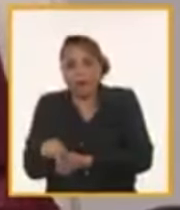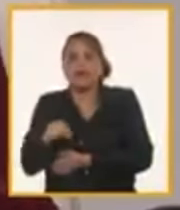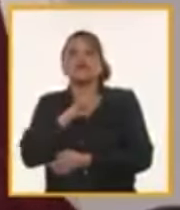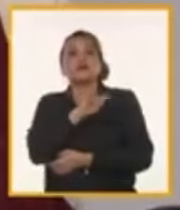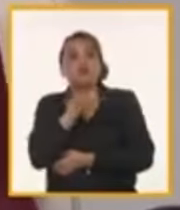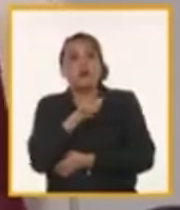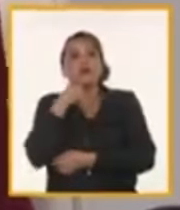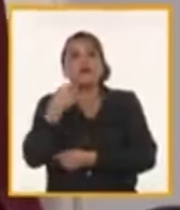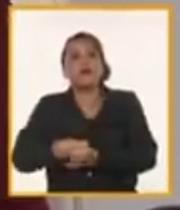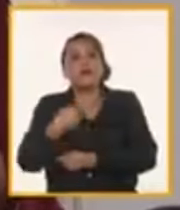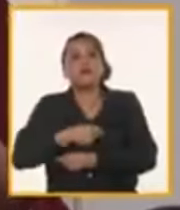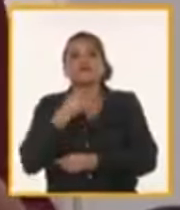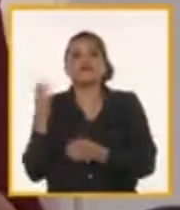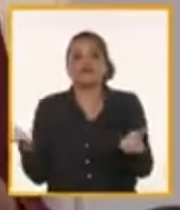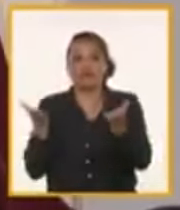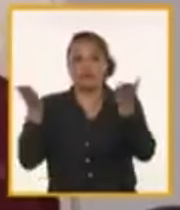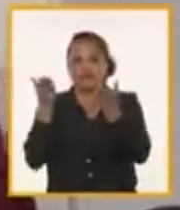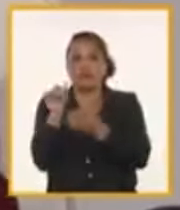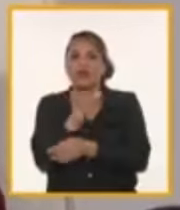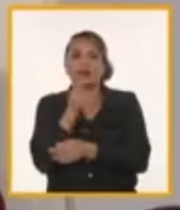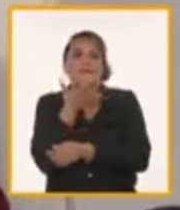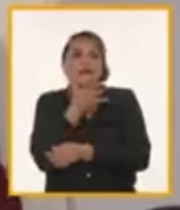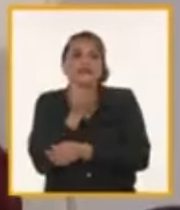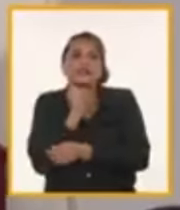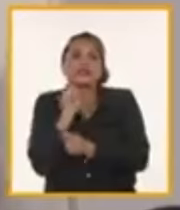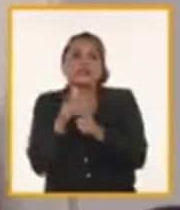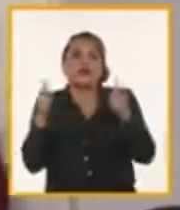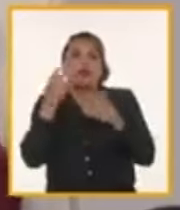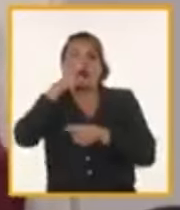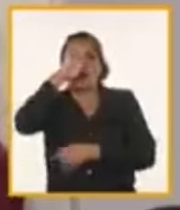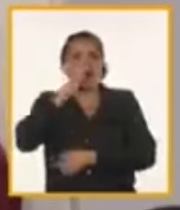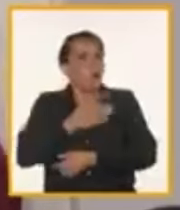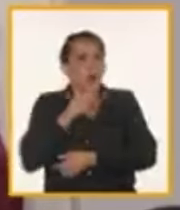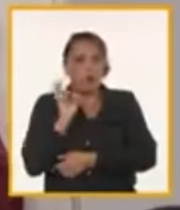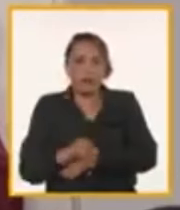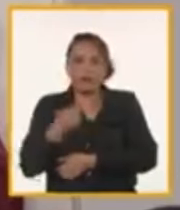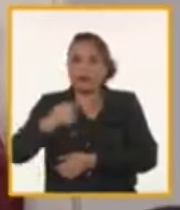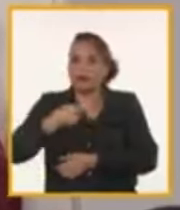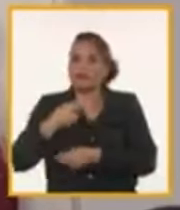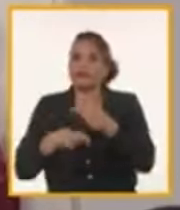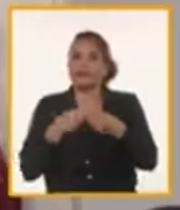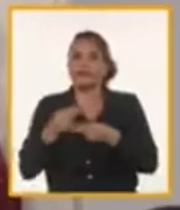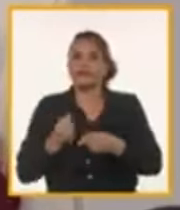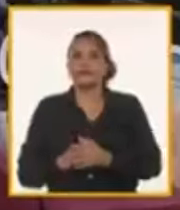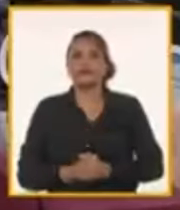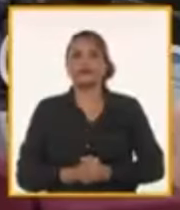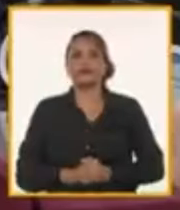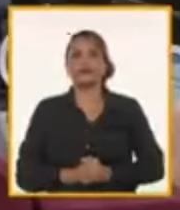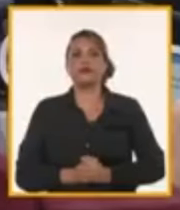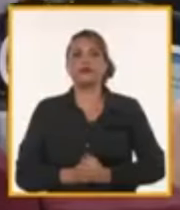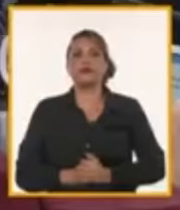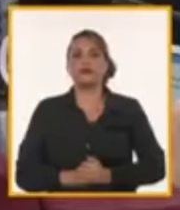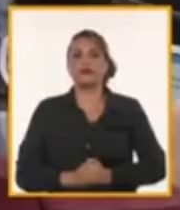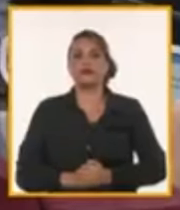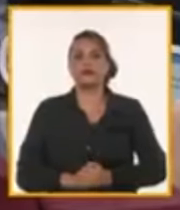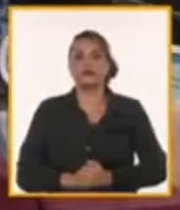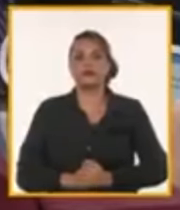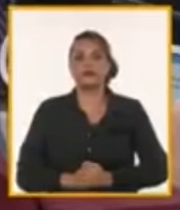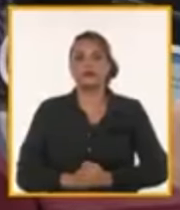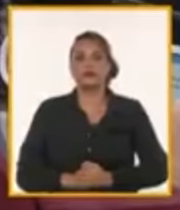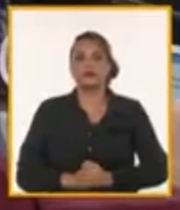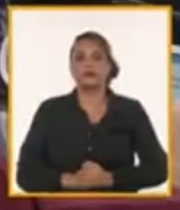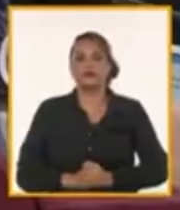que hacer crecer porque es hacer crecer a Cuba y yo creo que eso es un elemento que todos tenemos la estrategia que el desarrollo territorial es la clave del